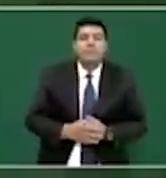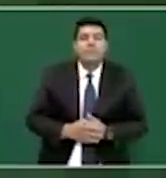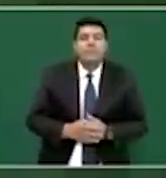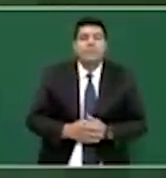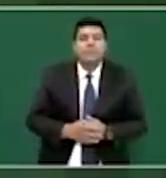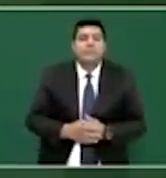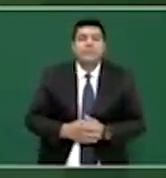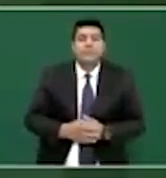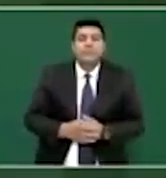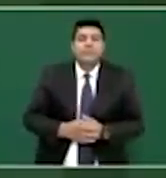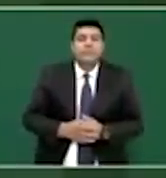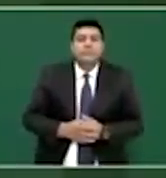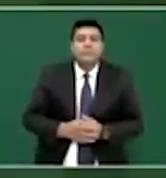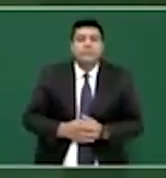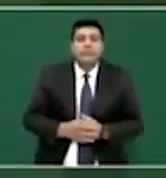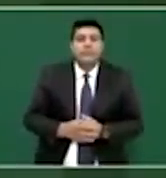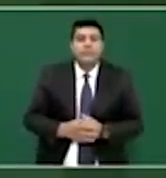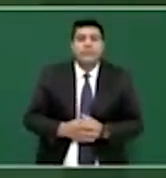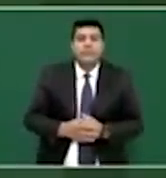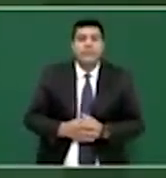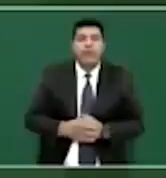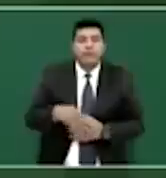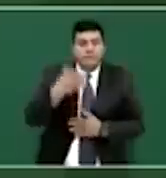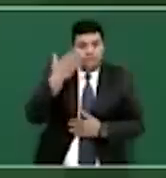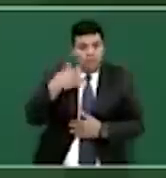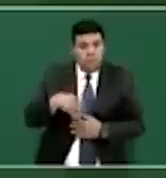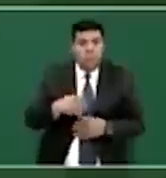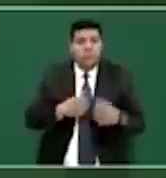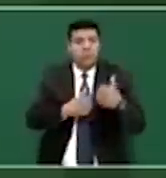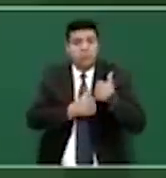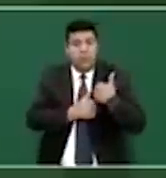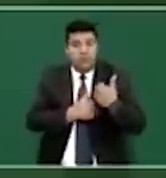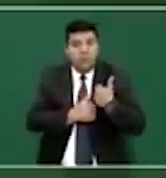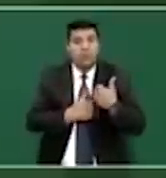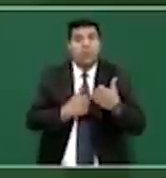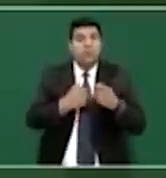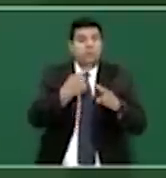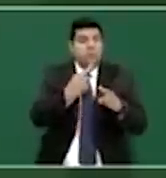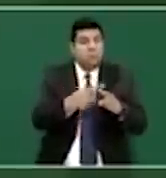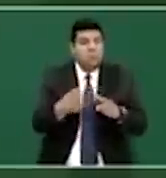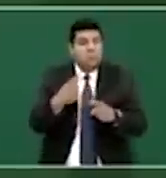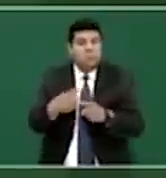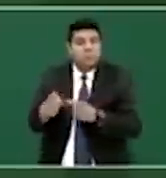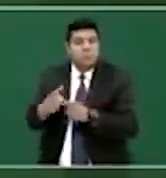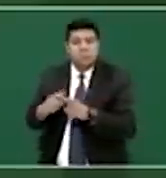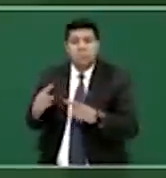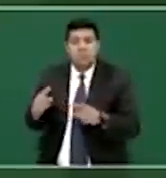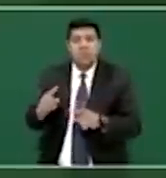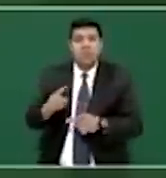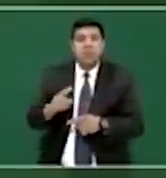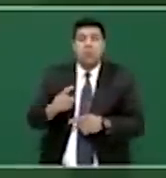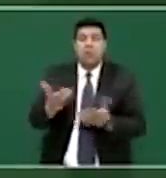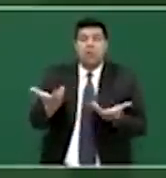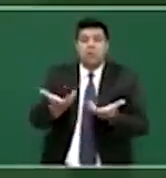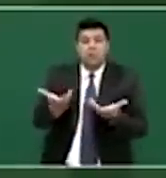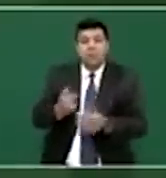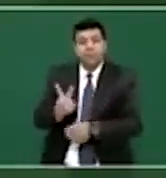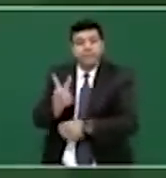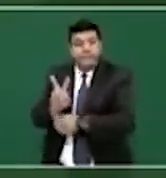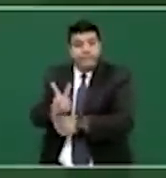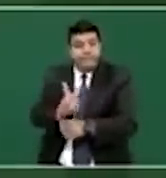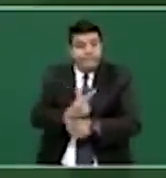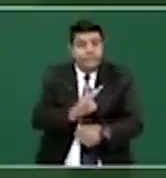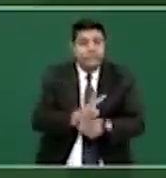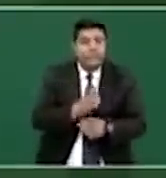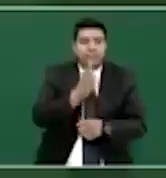Porque el ejército y la marina no podían ocuparse de tareas de seguridad